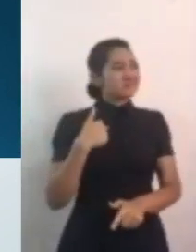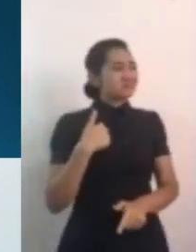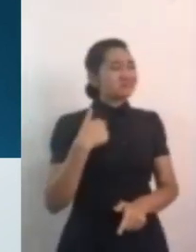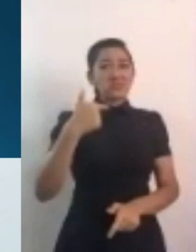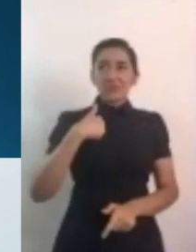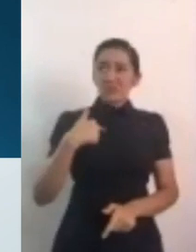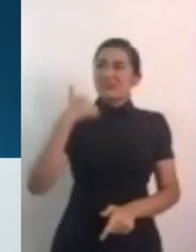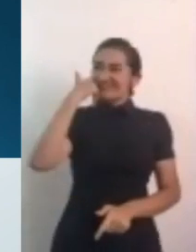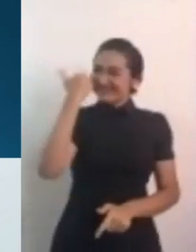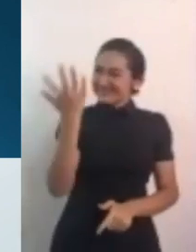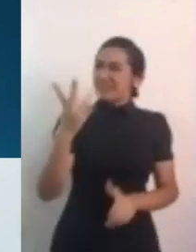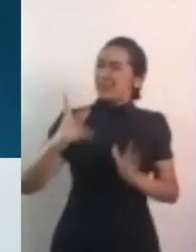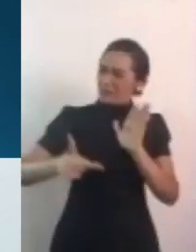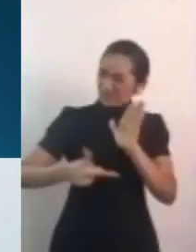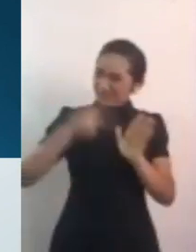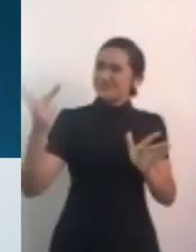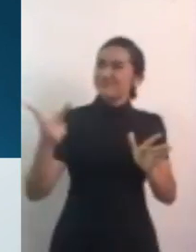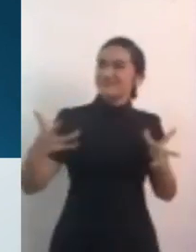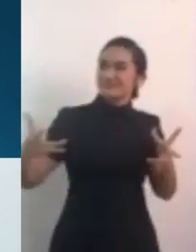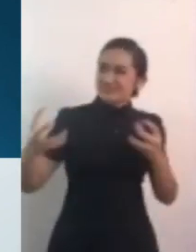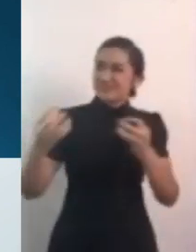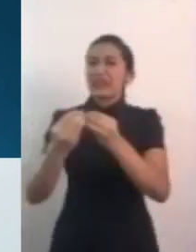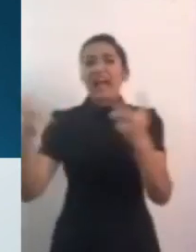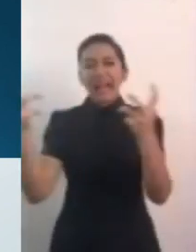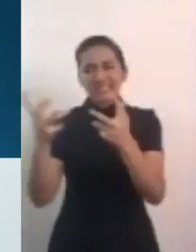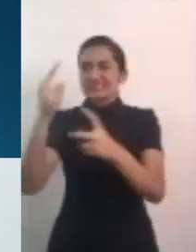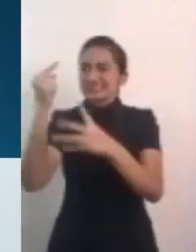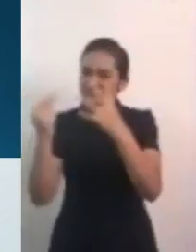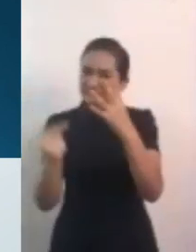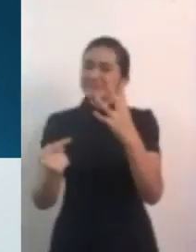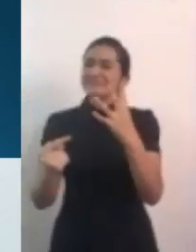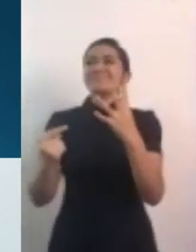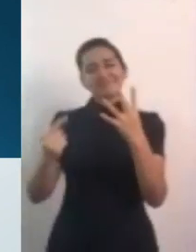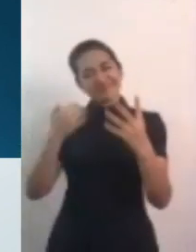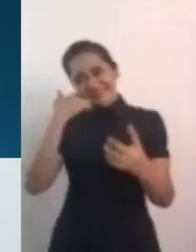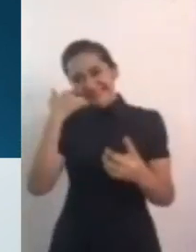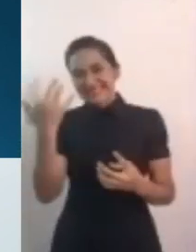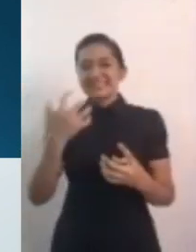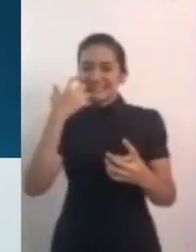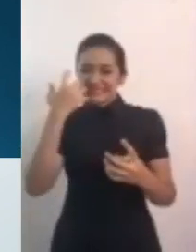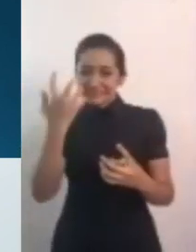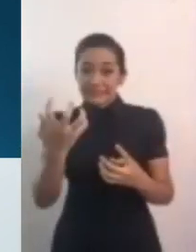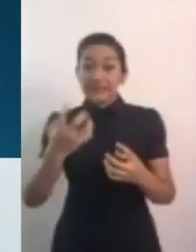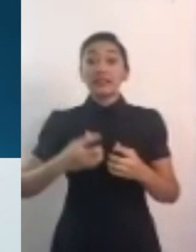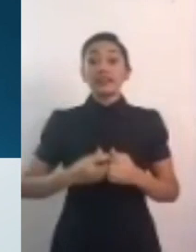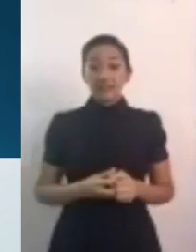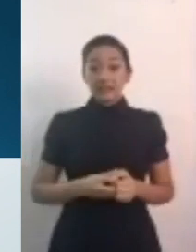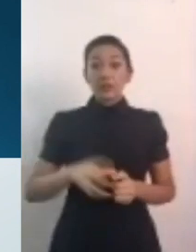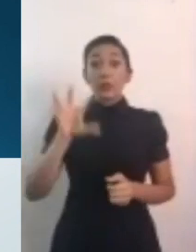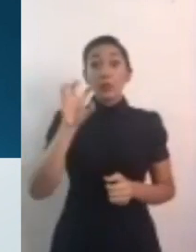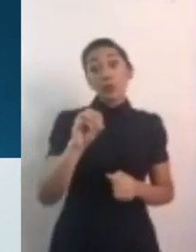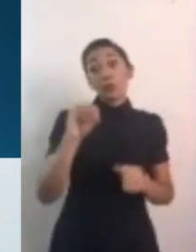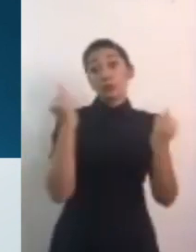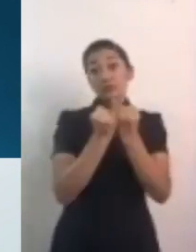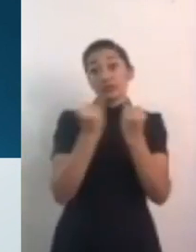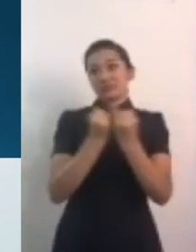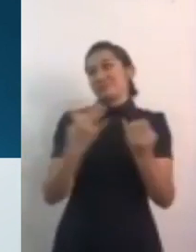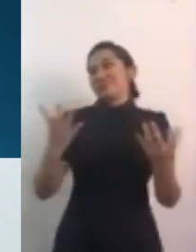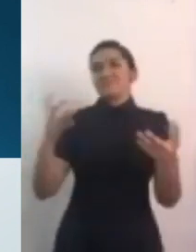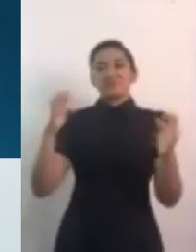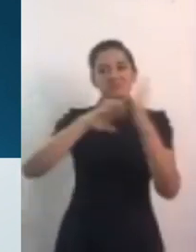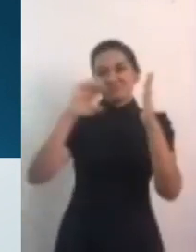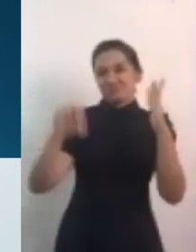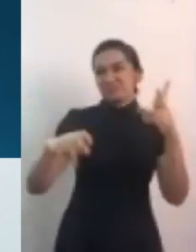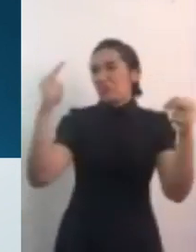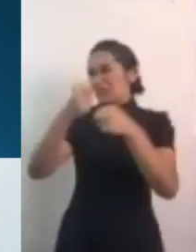de volver a tener actividades afuera. Hay una sensación clara de limitación en servicios y productos, en